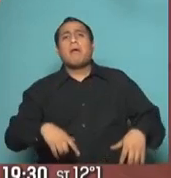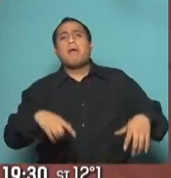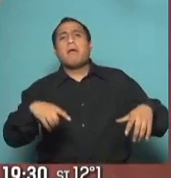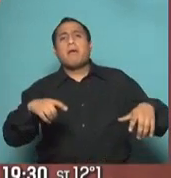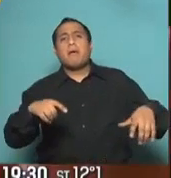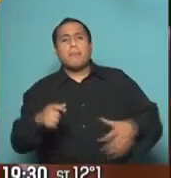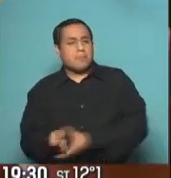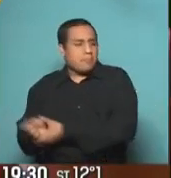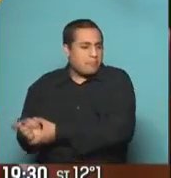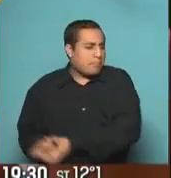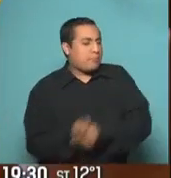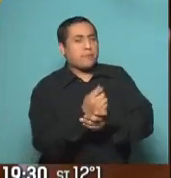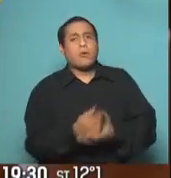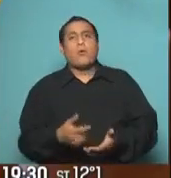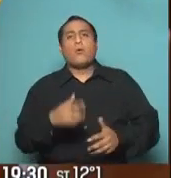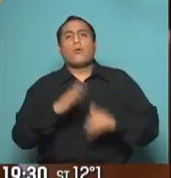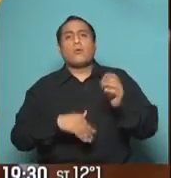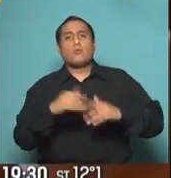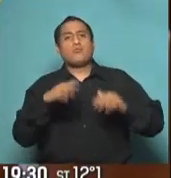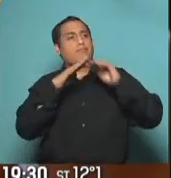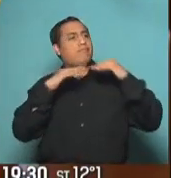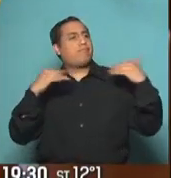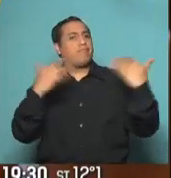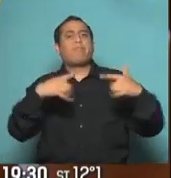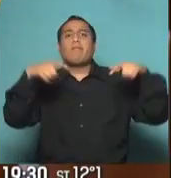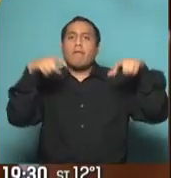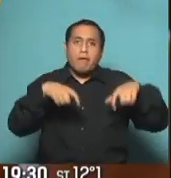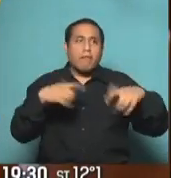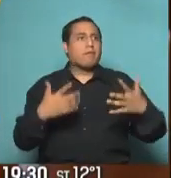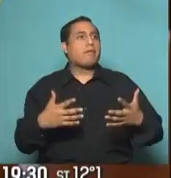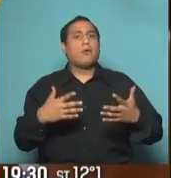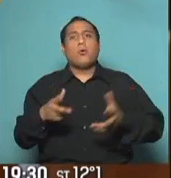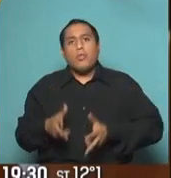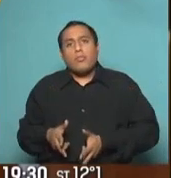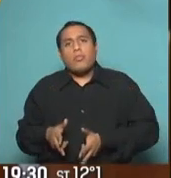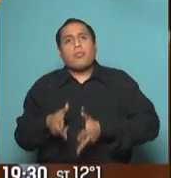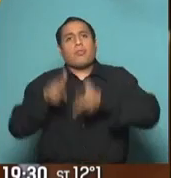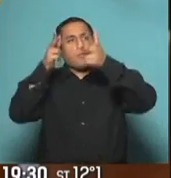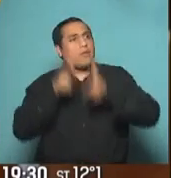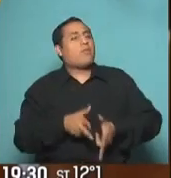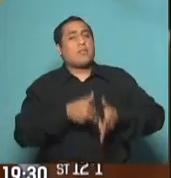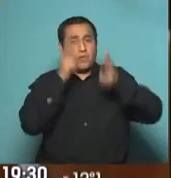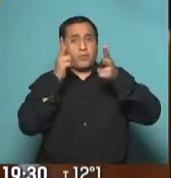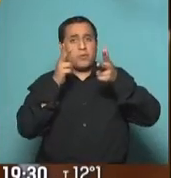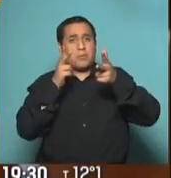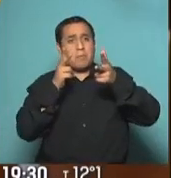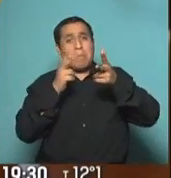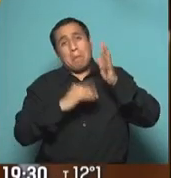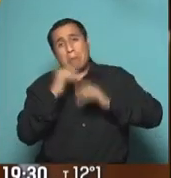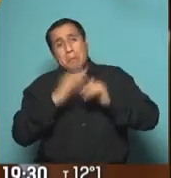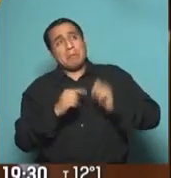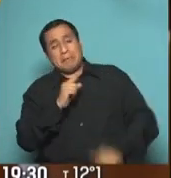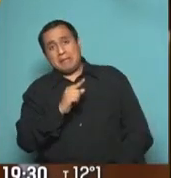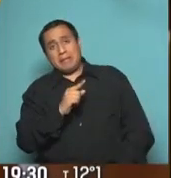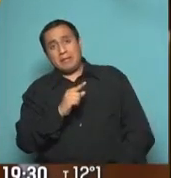hacen centros mundialistas se hacen torres gemelas y la gente no tiene trabajo en el mejor auto